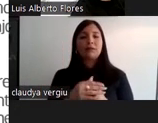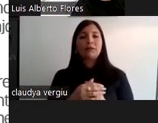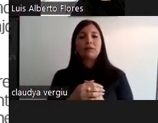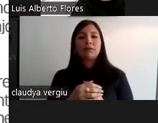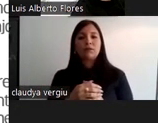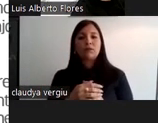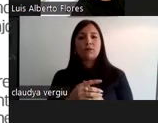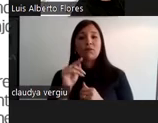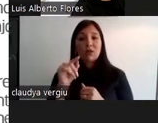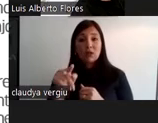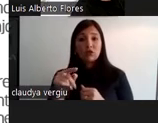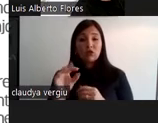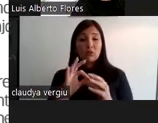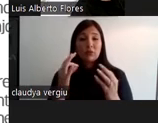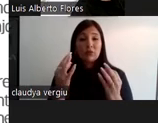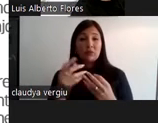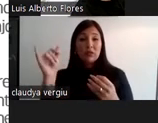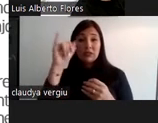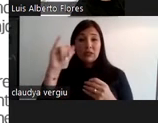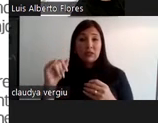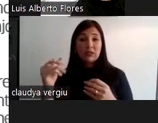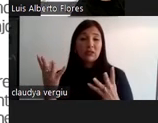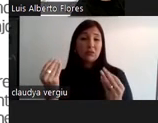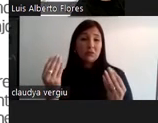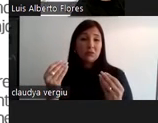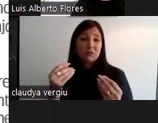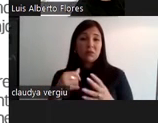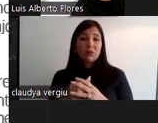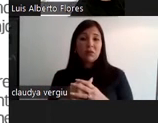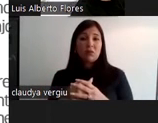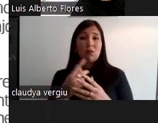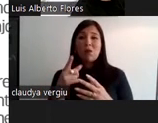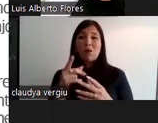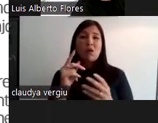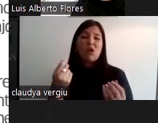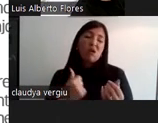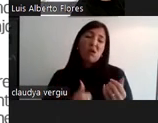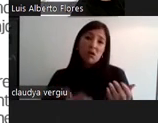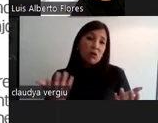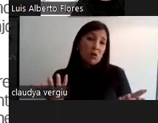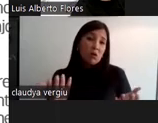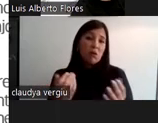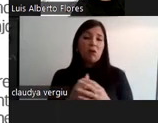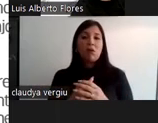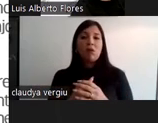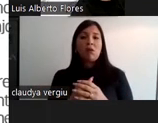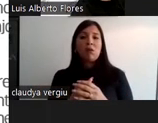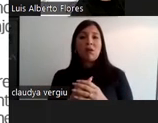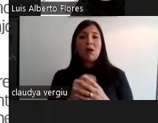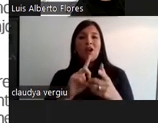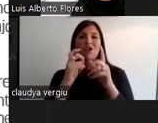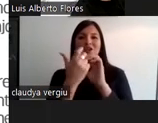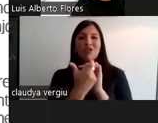estos principalmente la z tiene una mayor parte la mayor parte no posee una familiar y al contrario